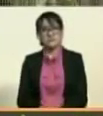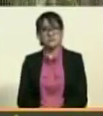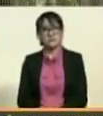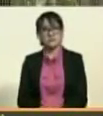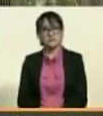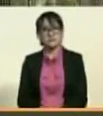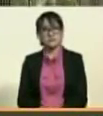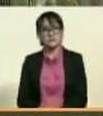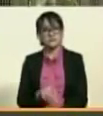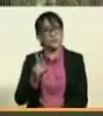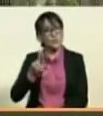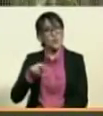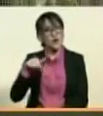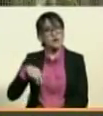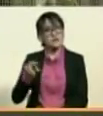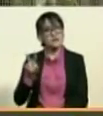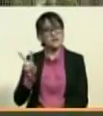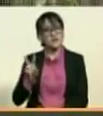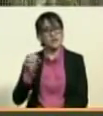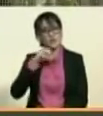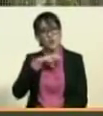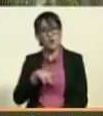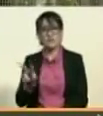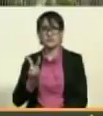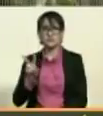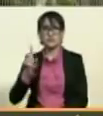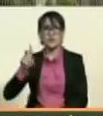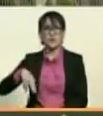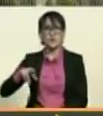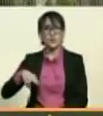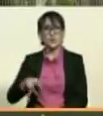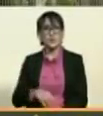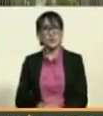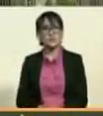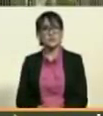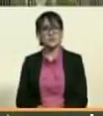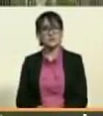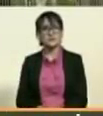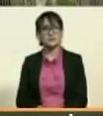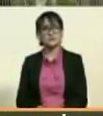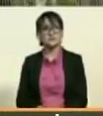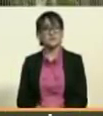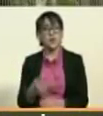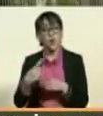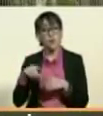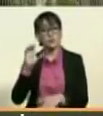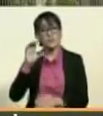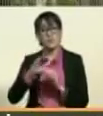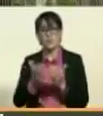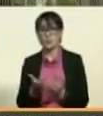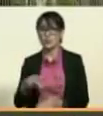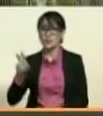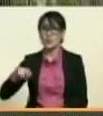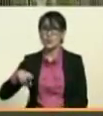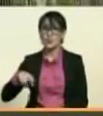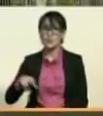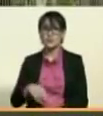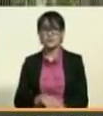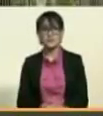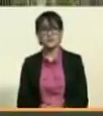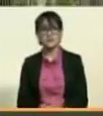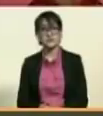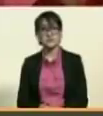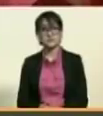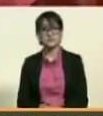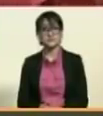nunca había pasado en el país, en la historia. Creo que no pasa con ningún país del mundo, ¿no?